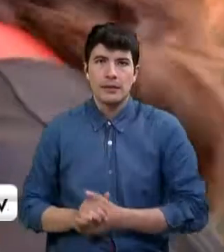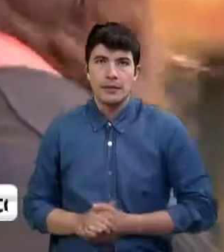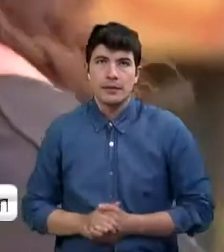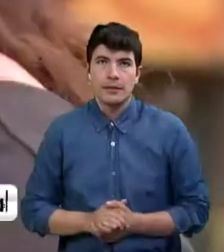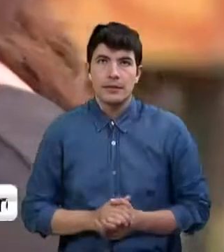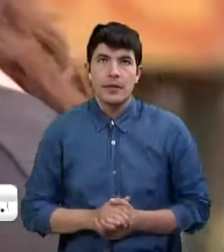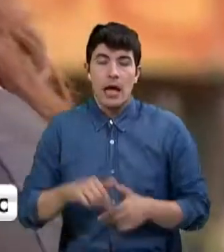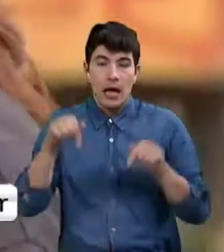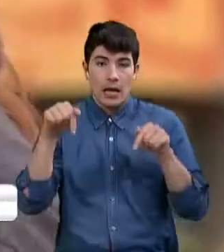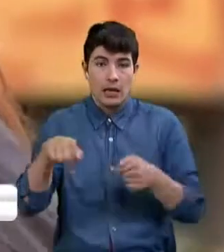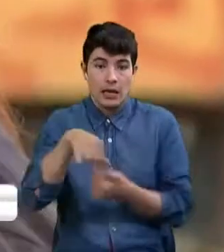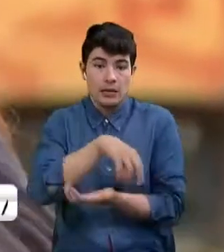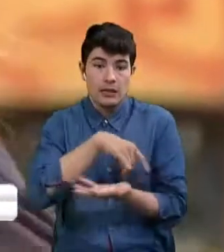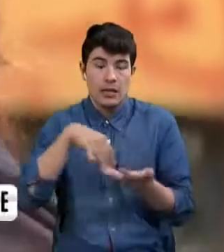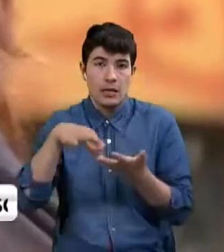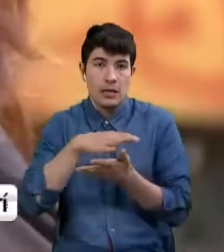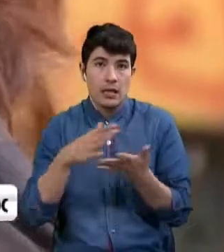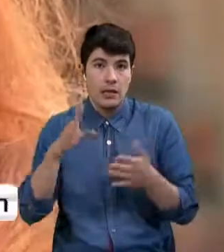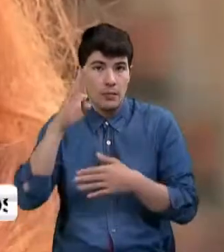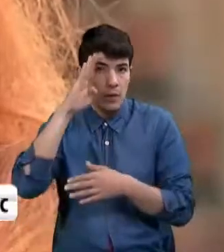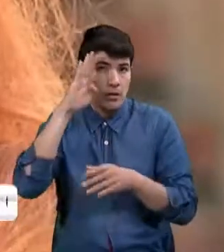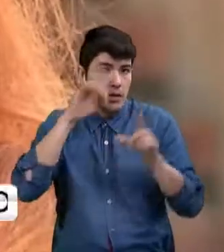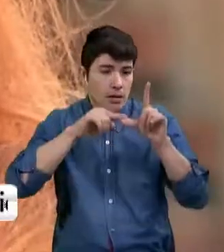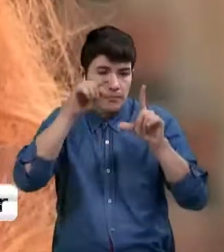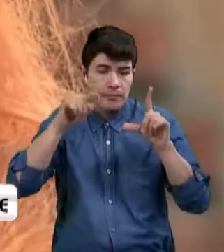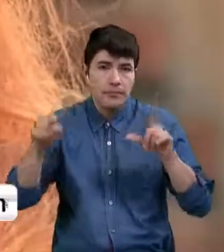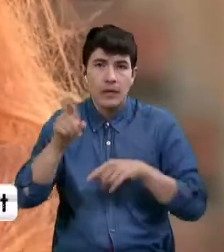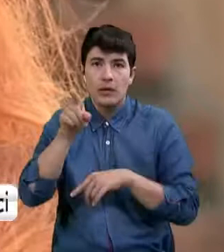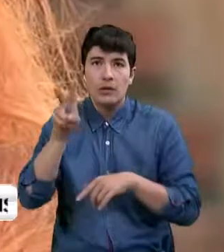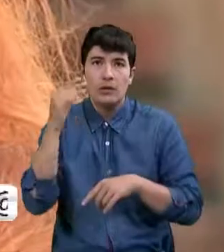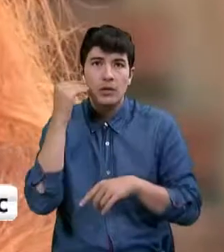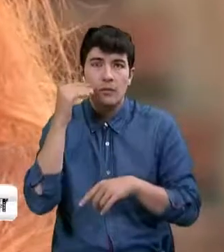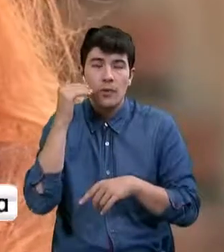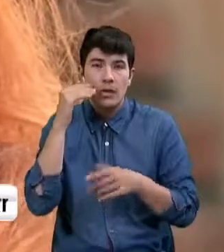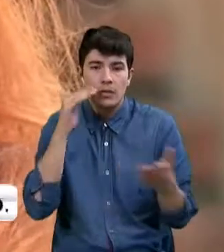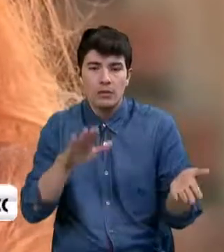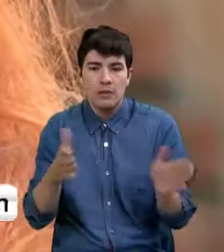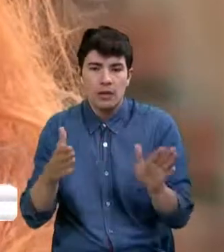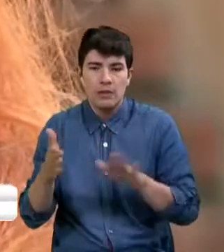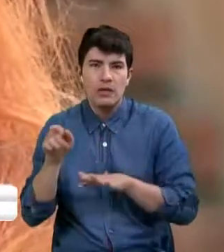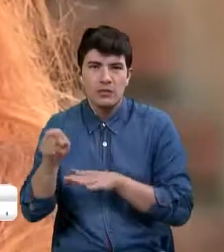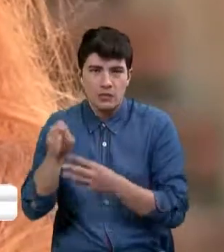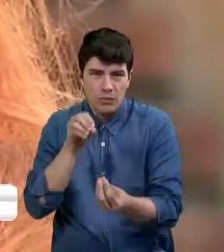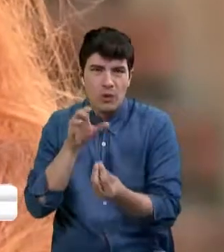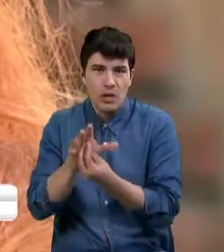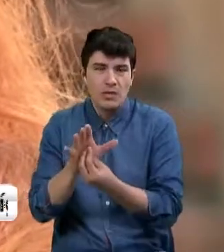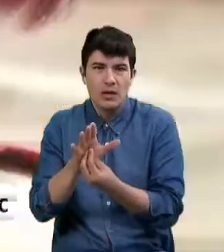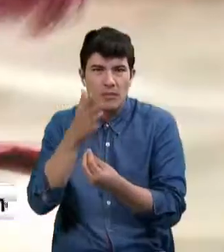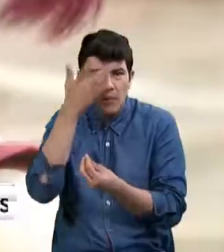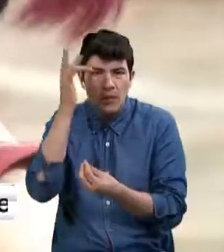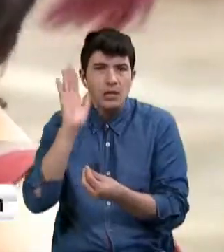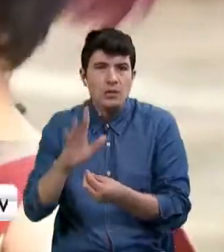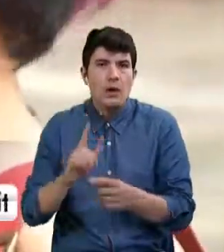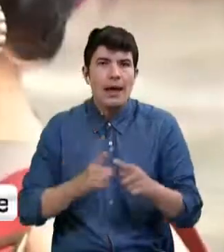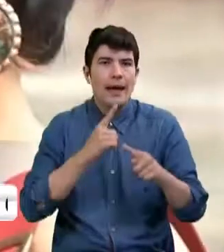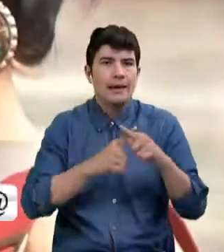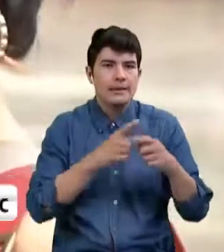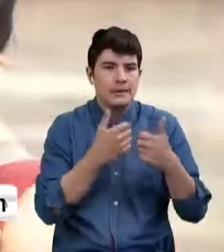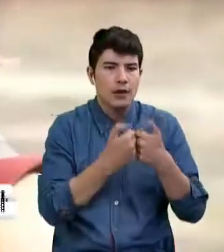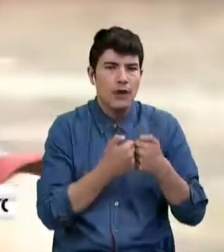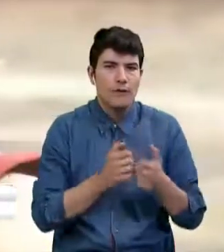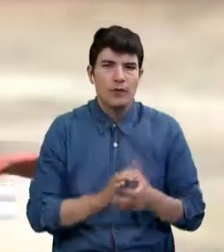en santander según el reporte de las autoridades 12 mujeres han perdido la vida en actos violentos protagonizados por sus ex parejas